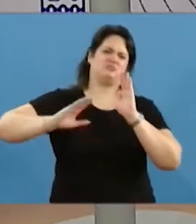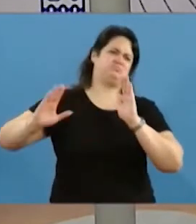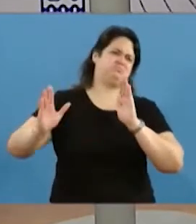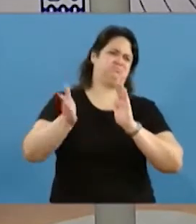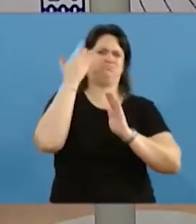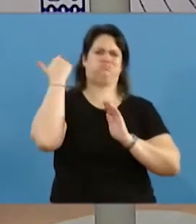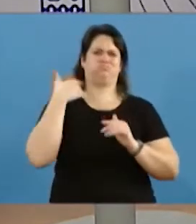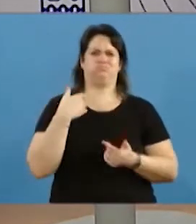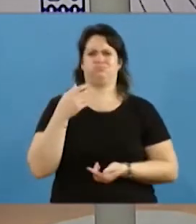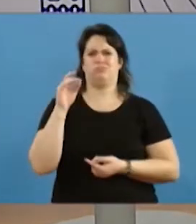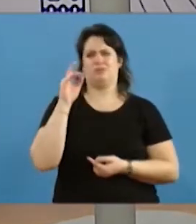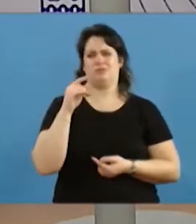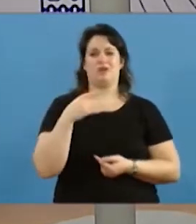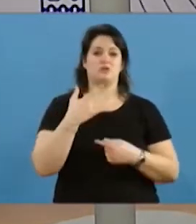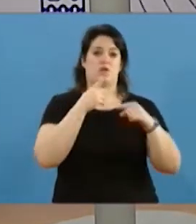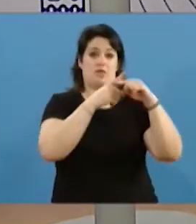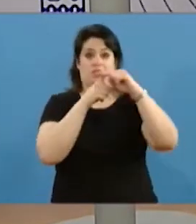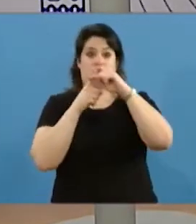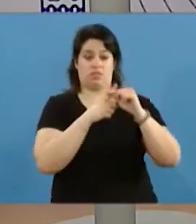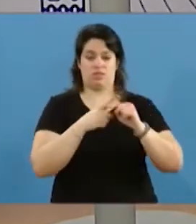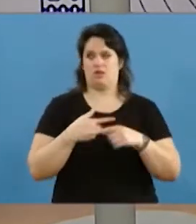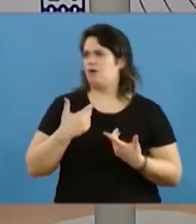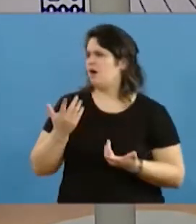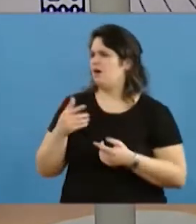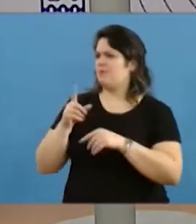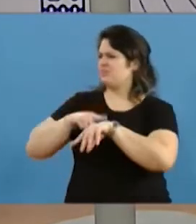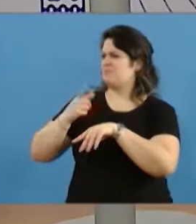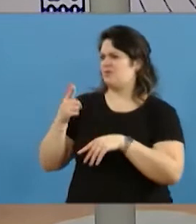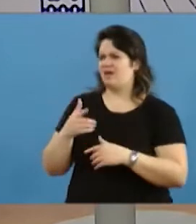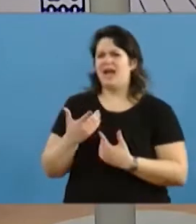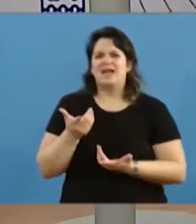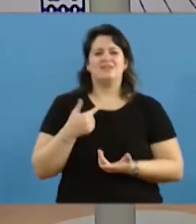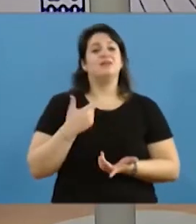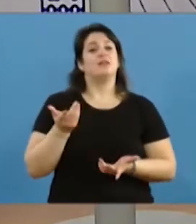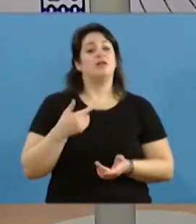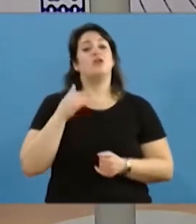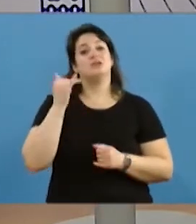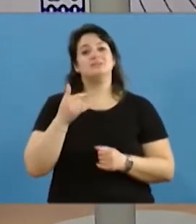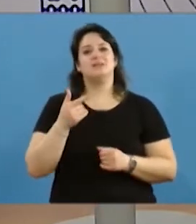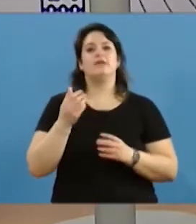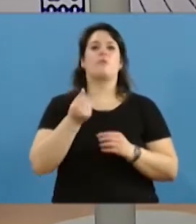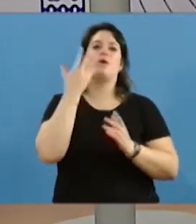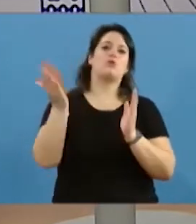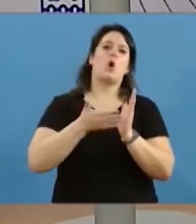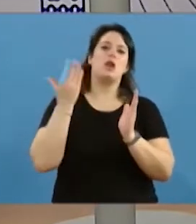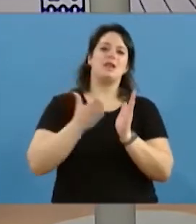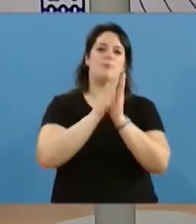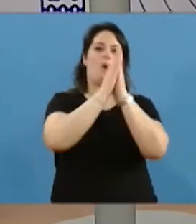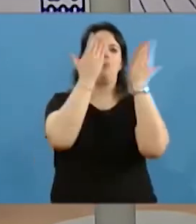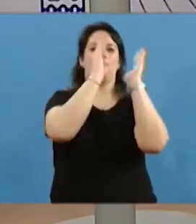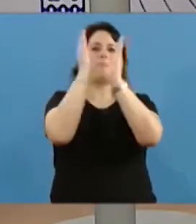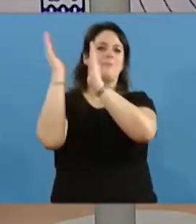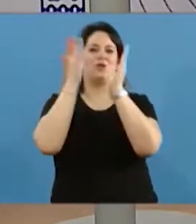mundo... No sé si podríamos medir. No nos alcanzaría, ¿sí?, el tiempo. A lo mejor sí puedo decir la cantidad de libros que yo tengo en mi